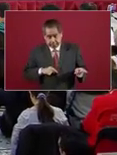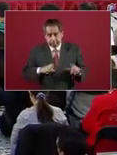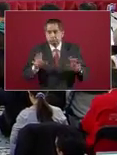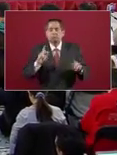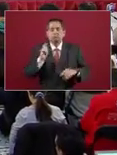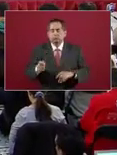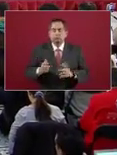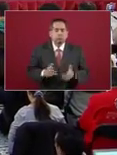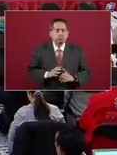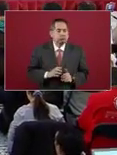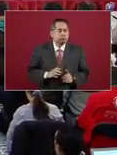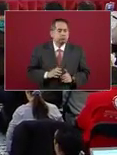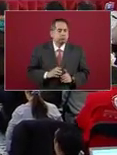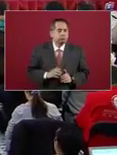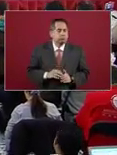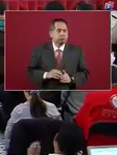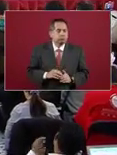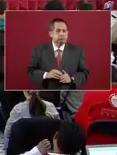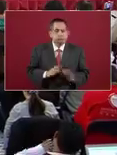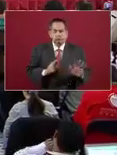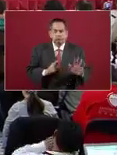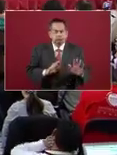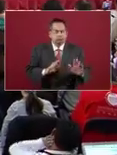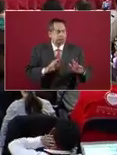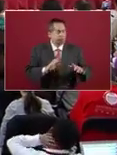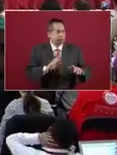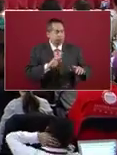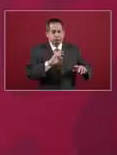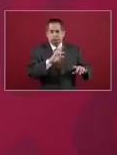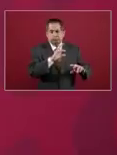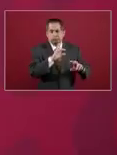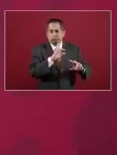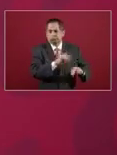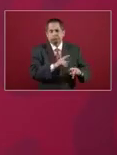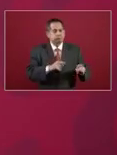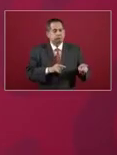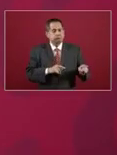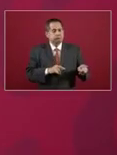pues entonces ya no tendría